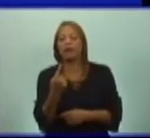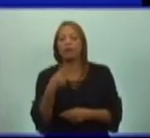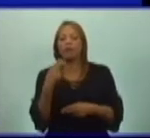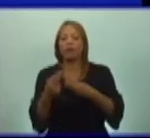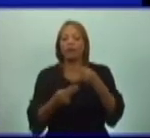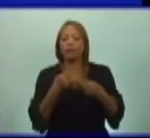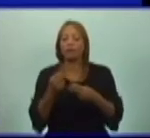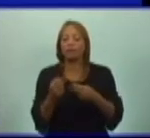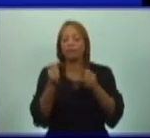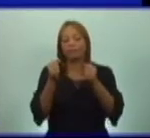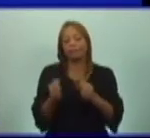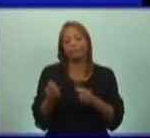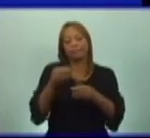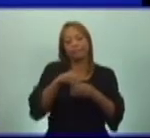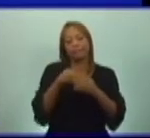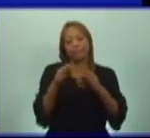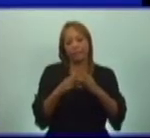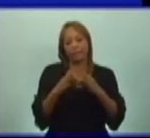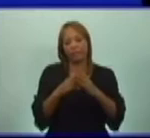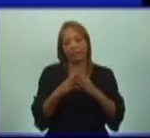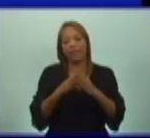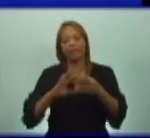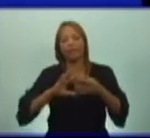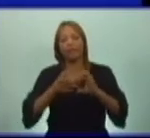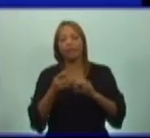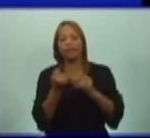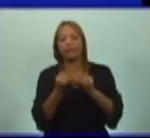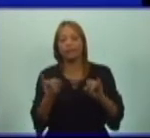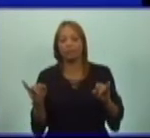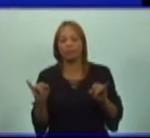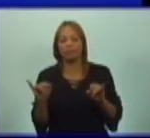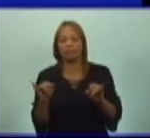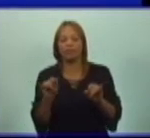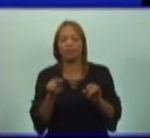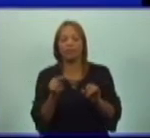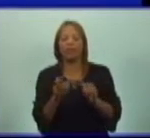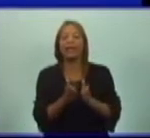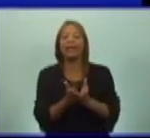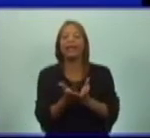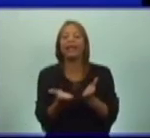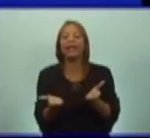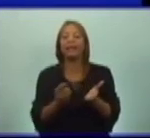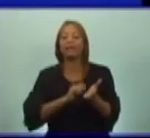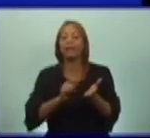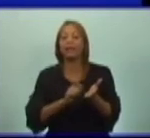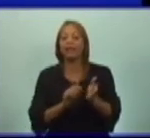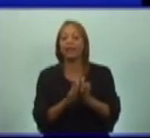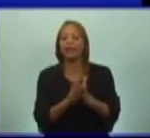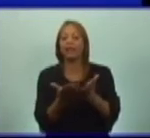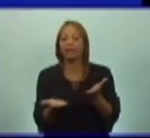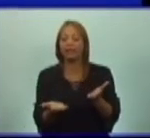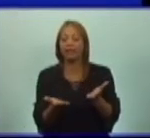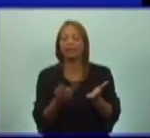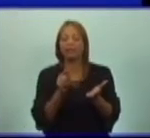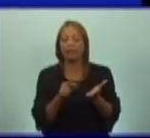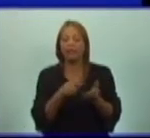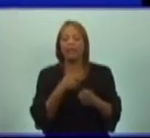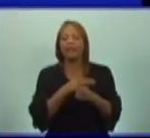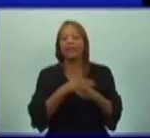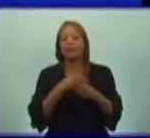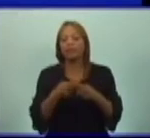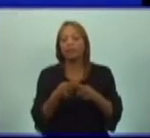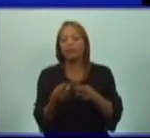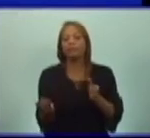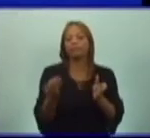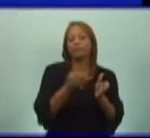en sus casas de manera individual y es en su libreta de Historia de Cuba donde van a reflejar